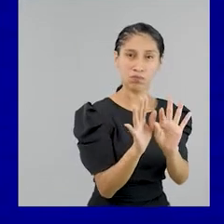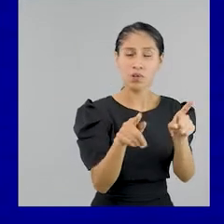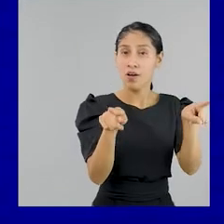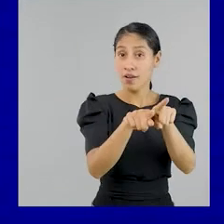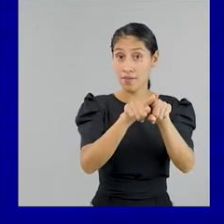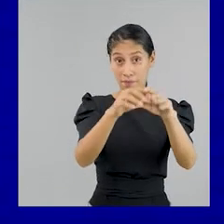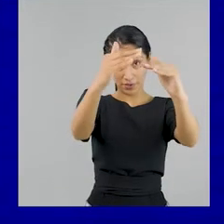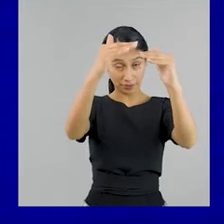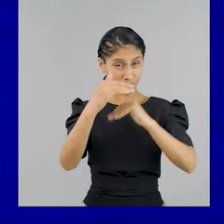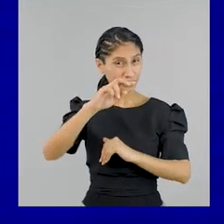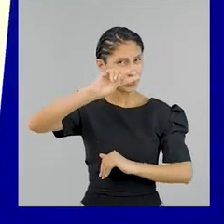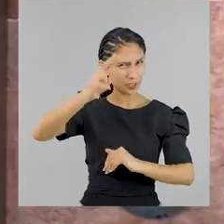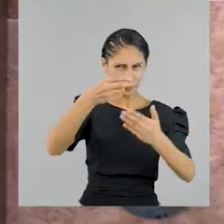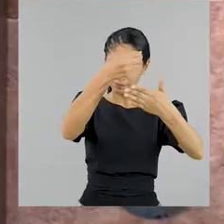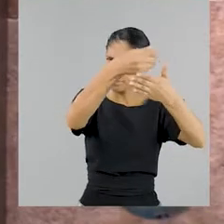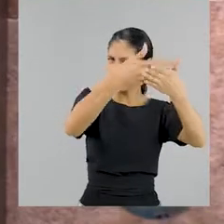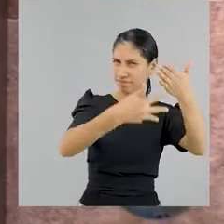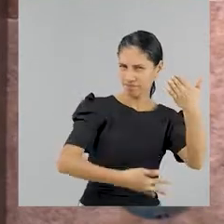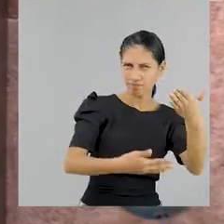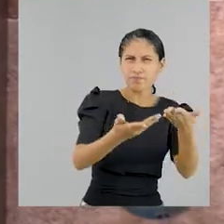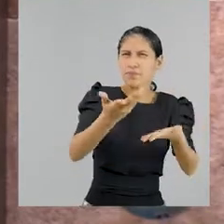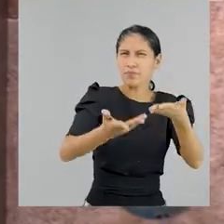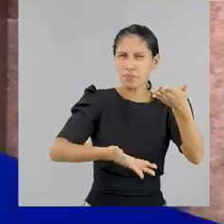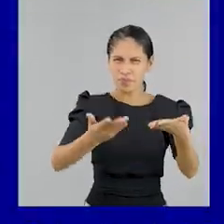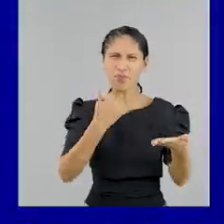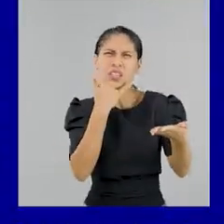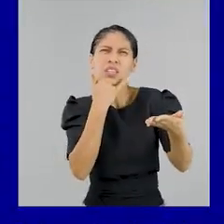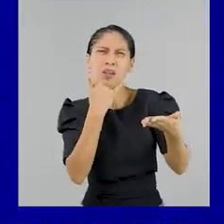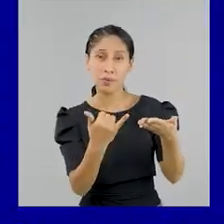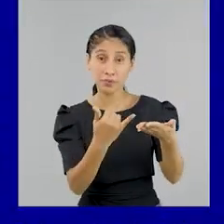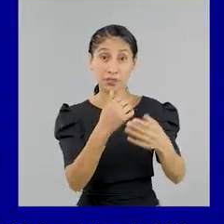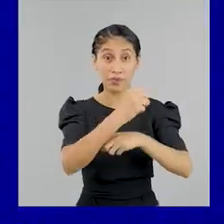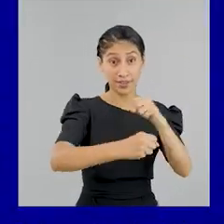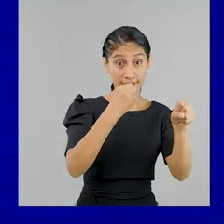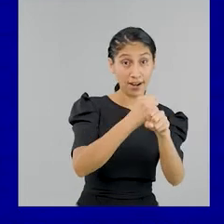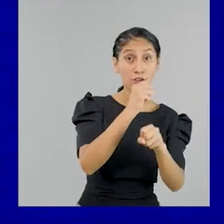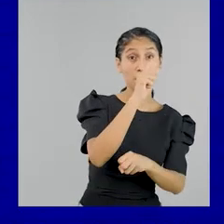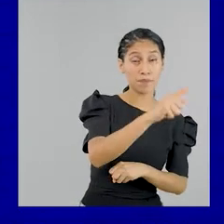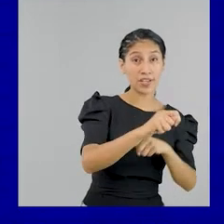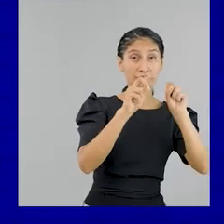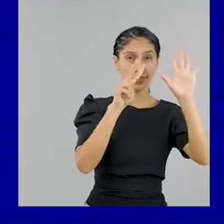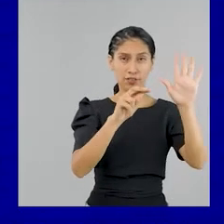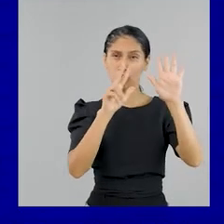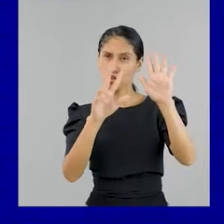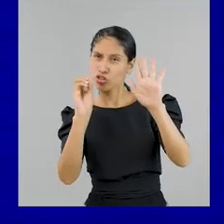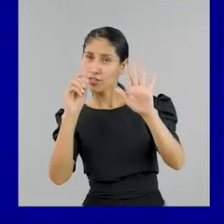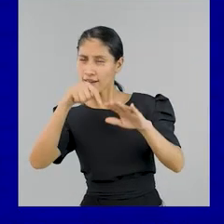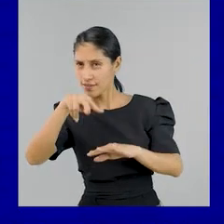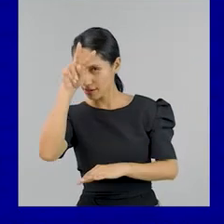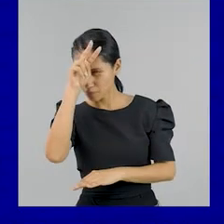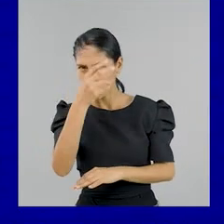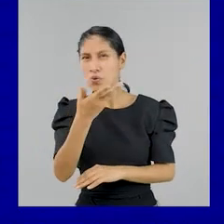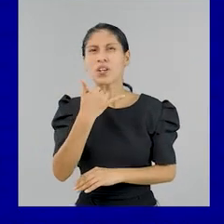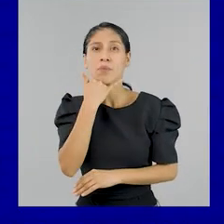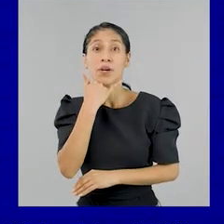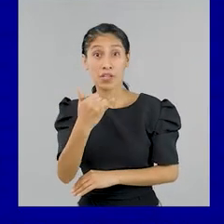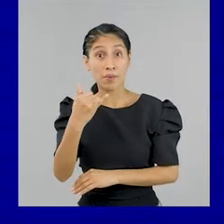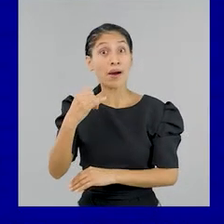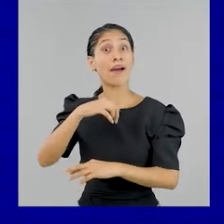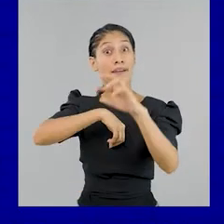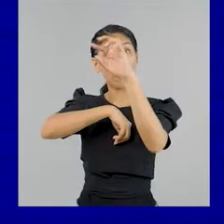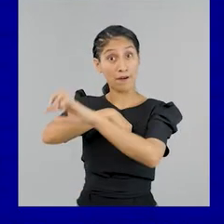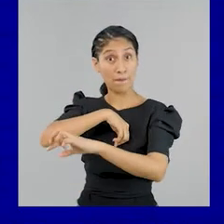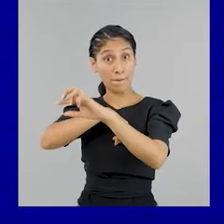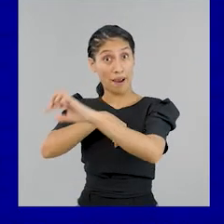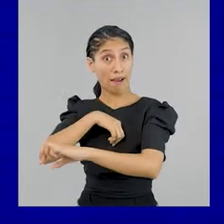veamos la segunda parte del texto. Exactamente lo que estaba pasando en 1780 en el Perú, España sufría